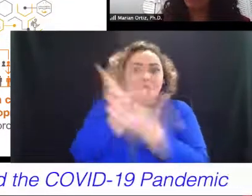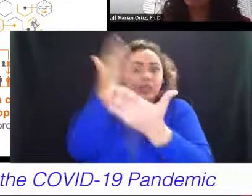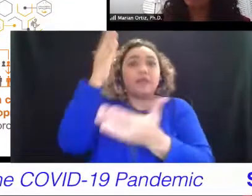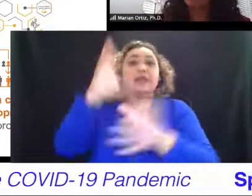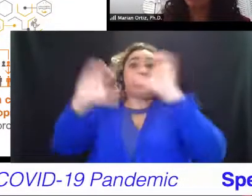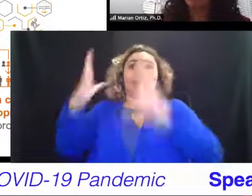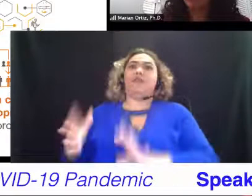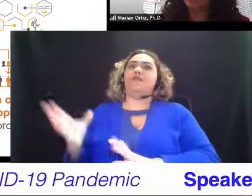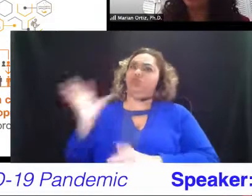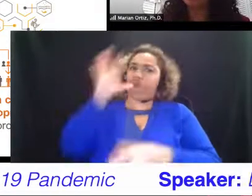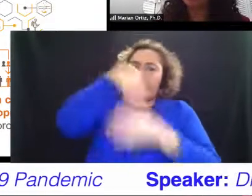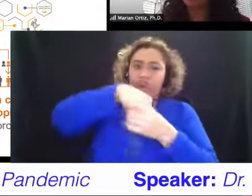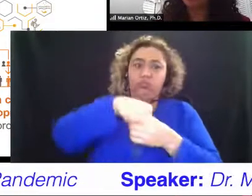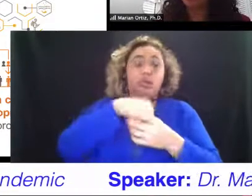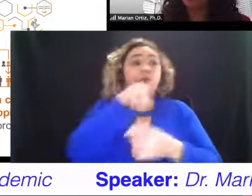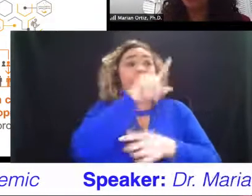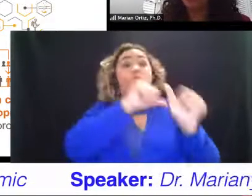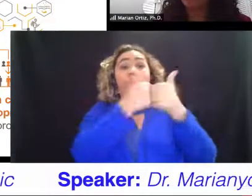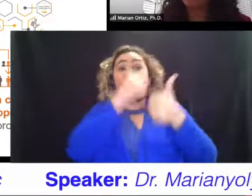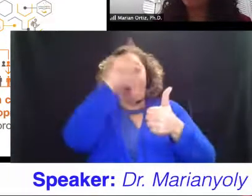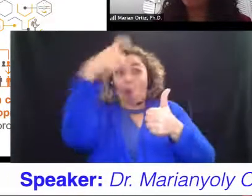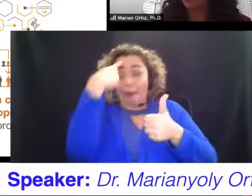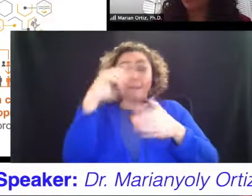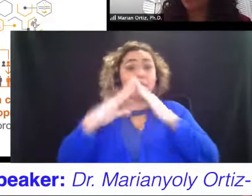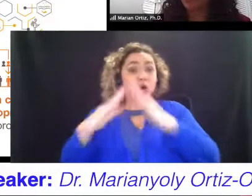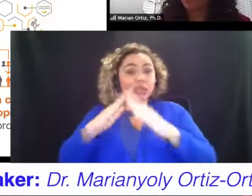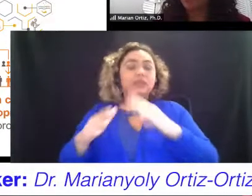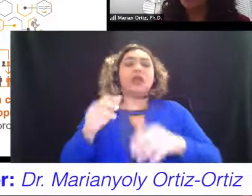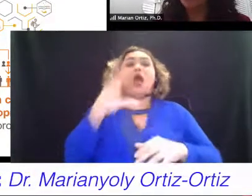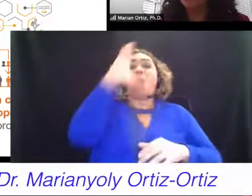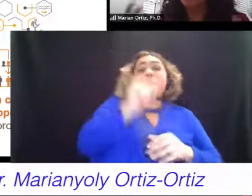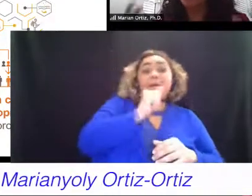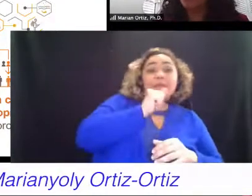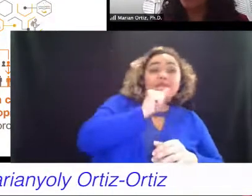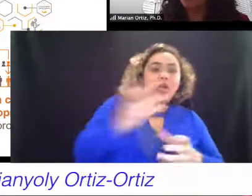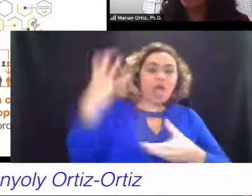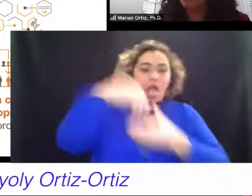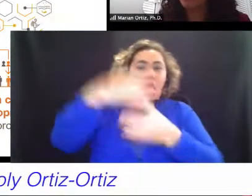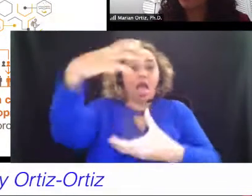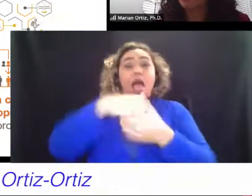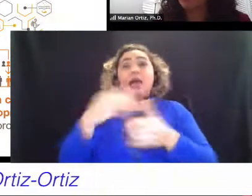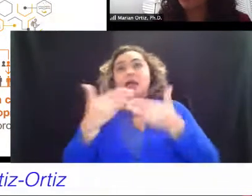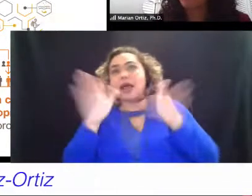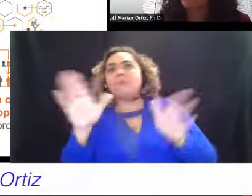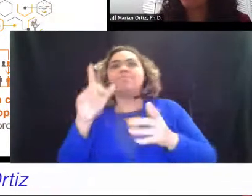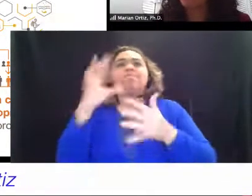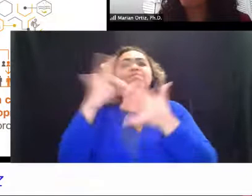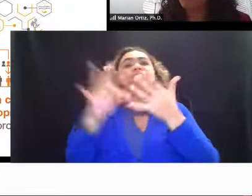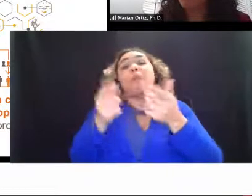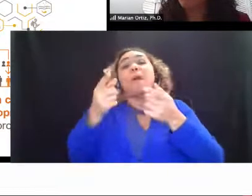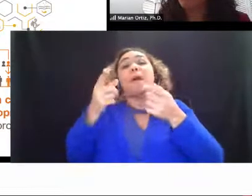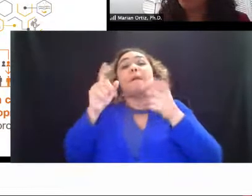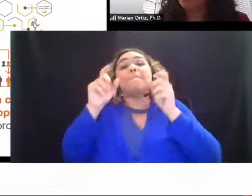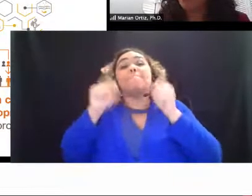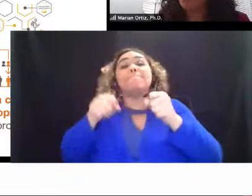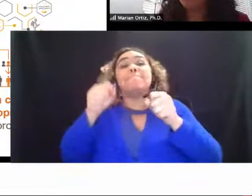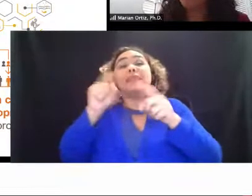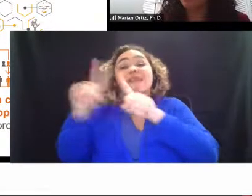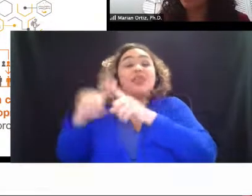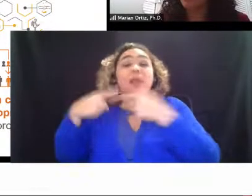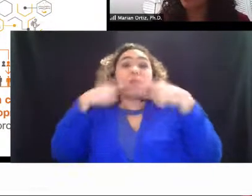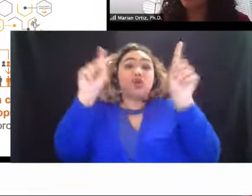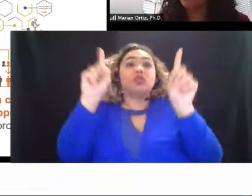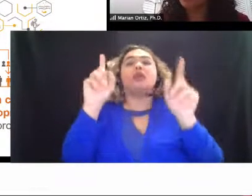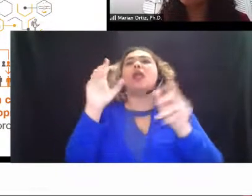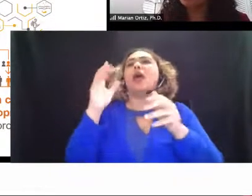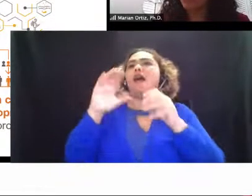involucrados, tenemos que tener las agencias del gobierno, los municipios, el sector privado, tenemos que estar abiertos a diferentes alternativas que sean efectivas, integrar diferentes